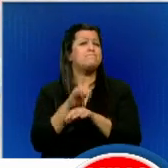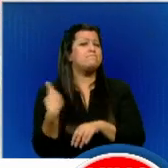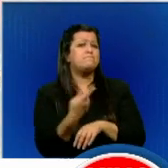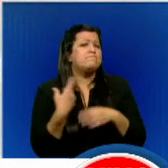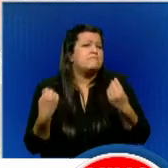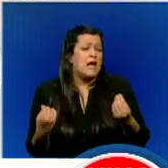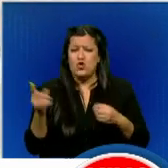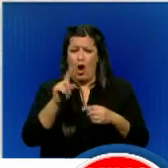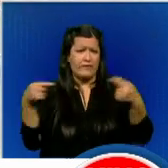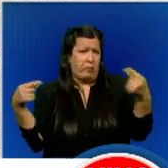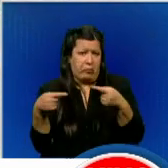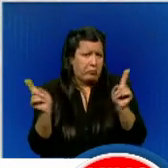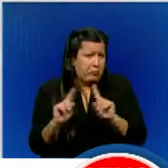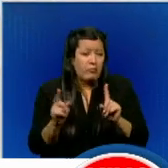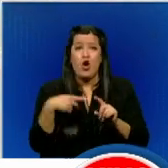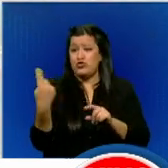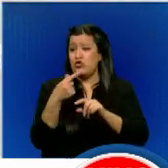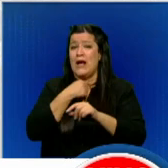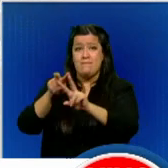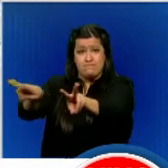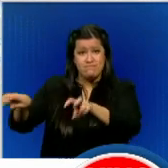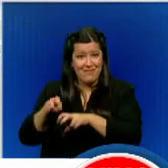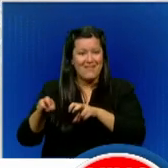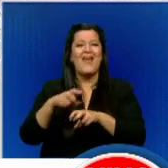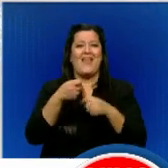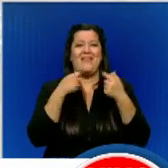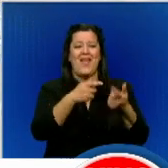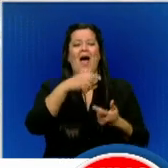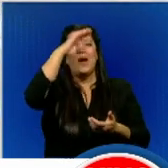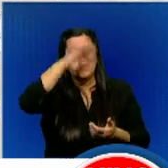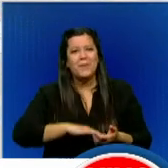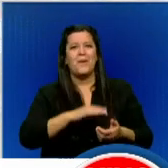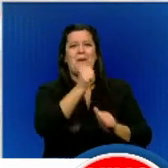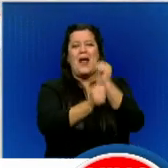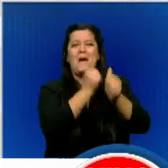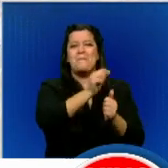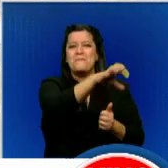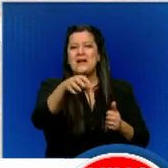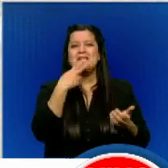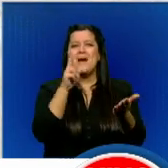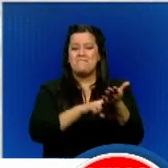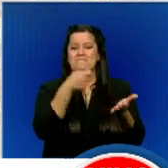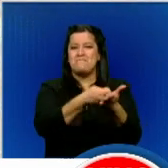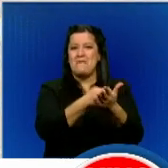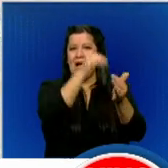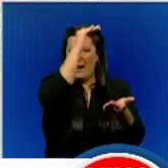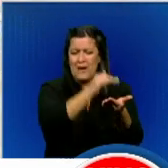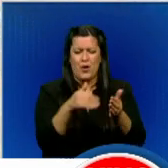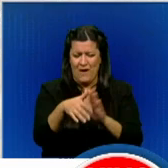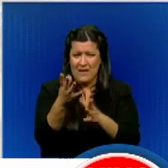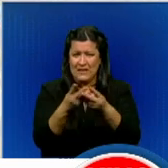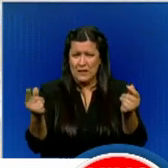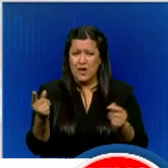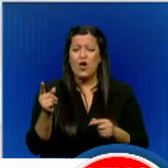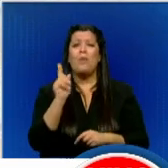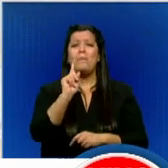no es contradictorio querer recaudar más y aliviar a la mayor cantidad de gente posible lo que sí es recaudatorio voy cerrando